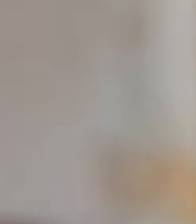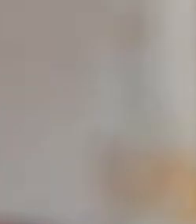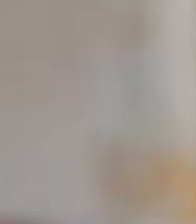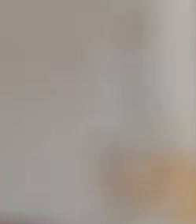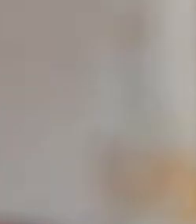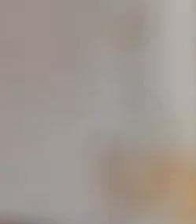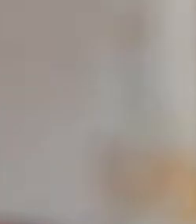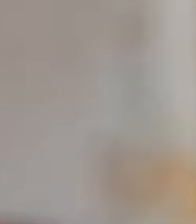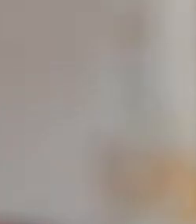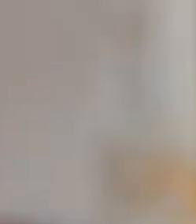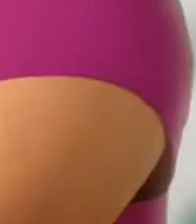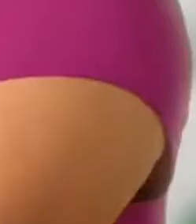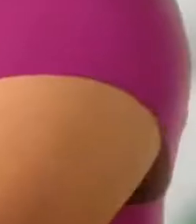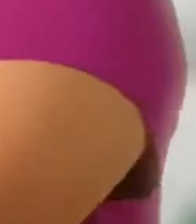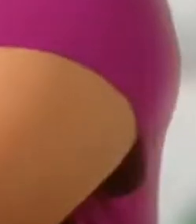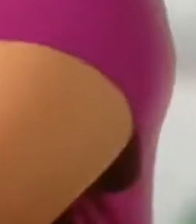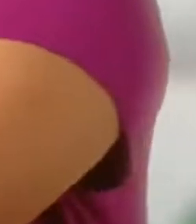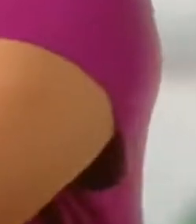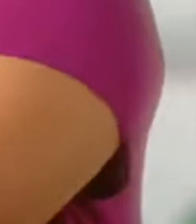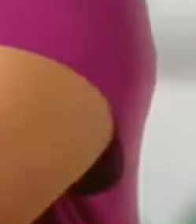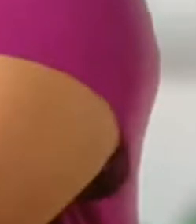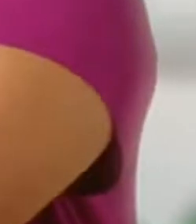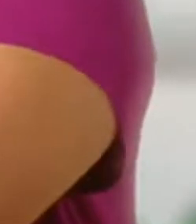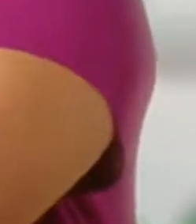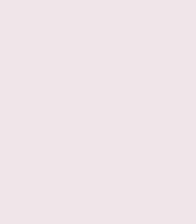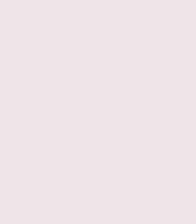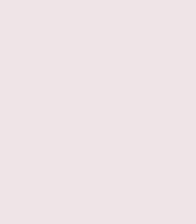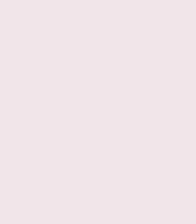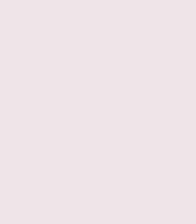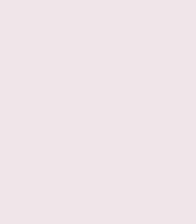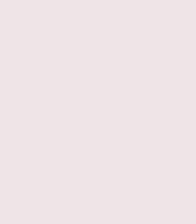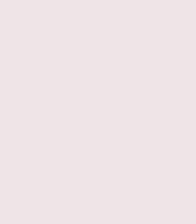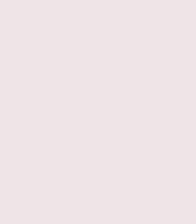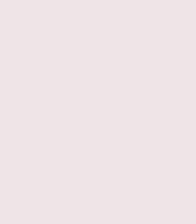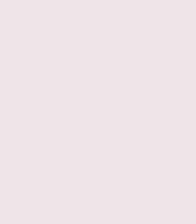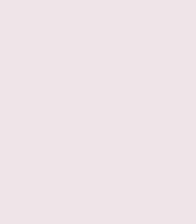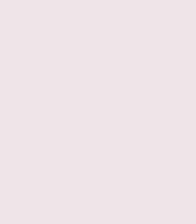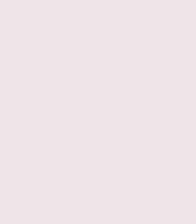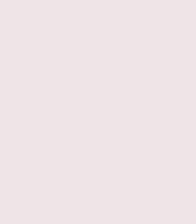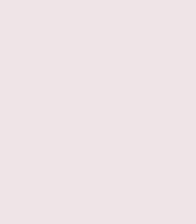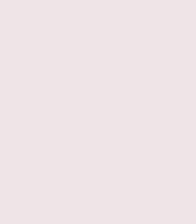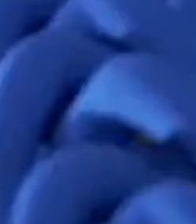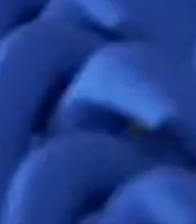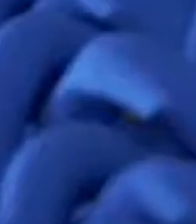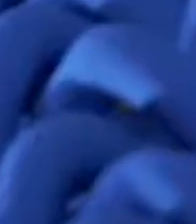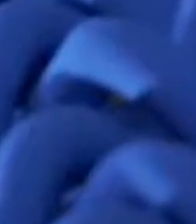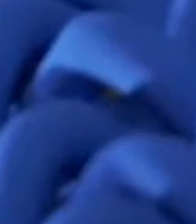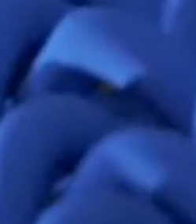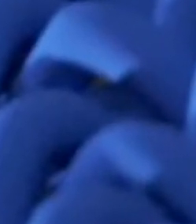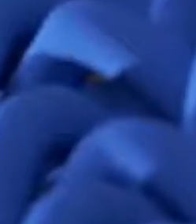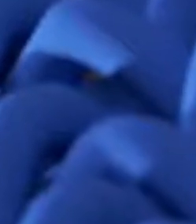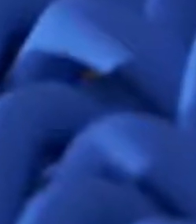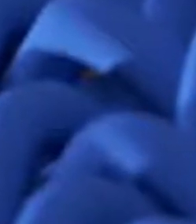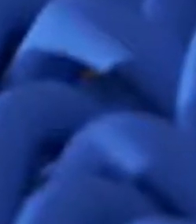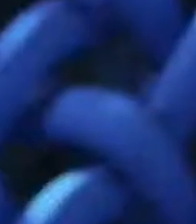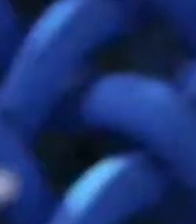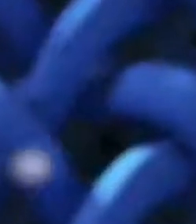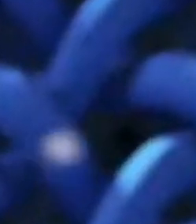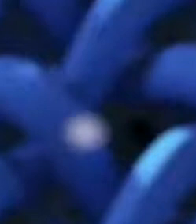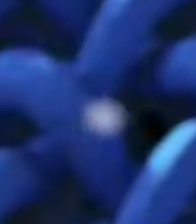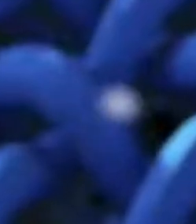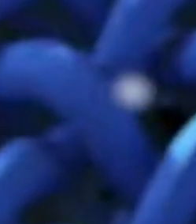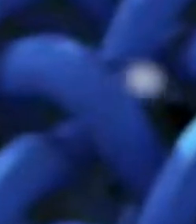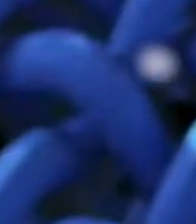el cubrebocas. Lava y desinfecta tus manos continuamente. Gobierno Ciudadano de Nuevo León. No quisiera